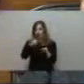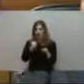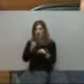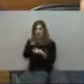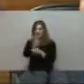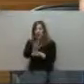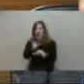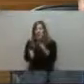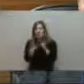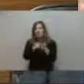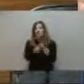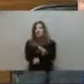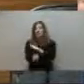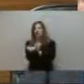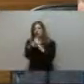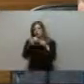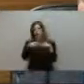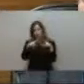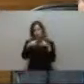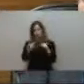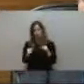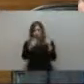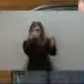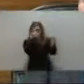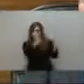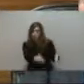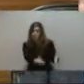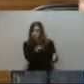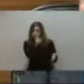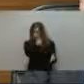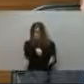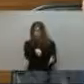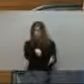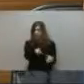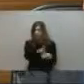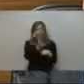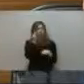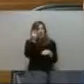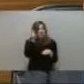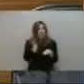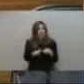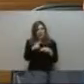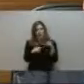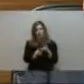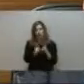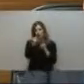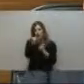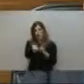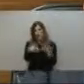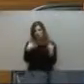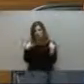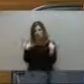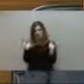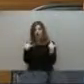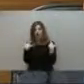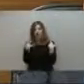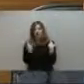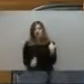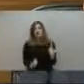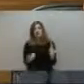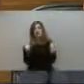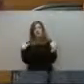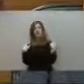del Principado de Asturias, siendo usted también la misma consejera de Infraestructuras, cargo que repite